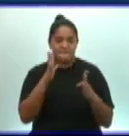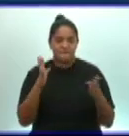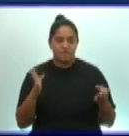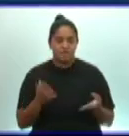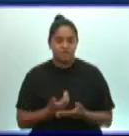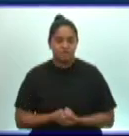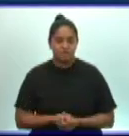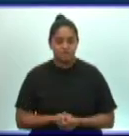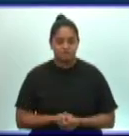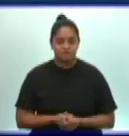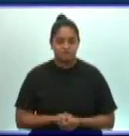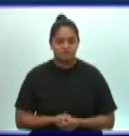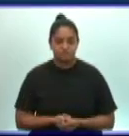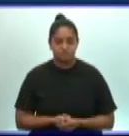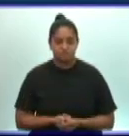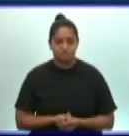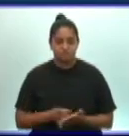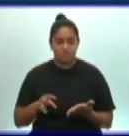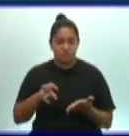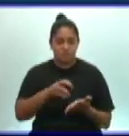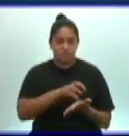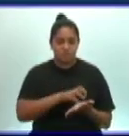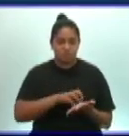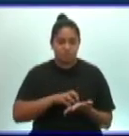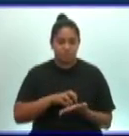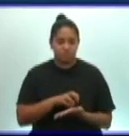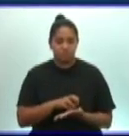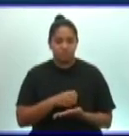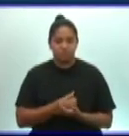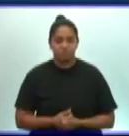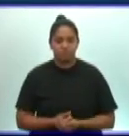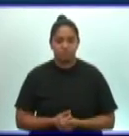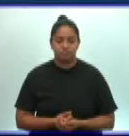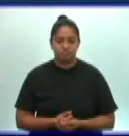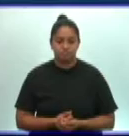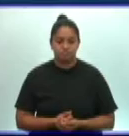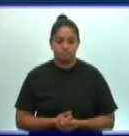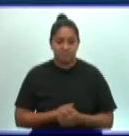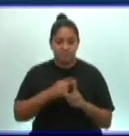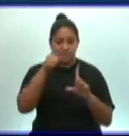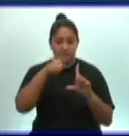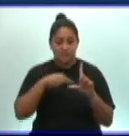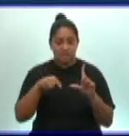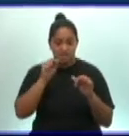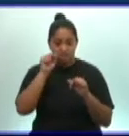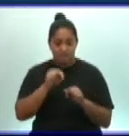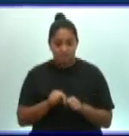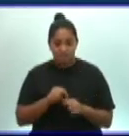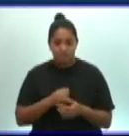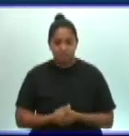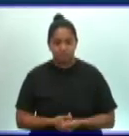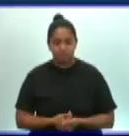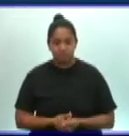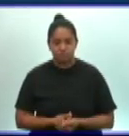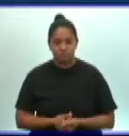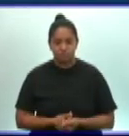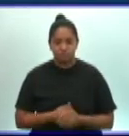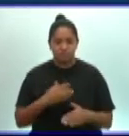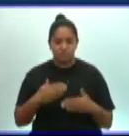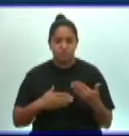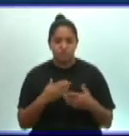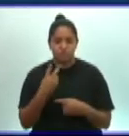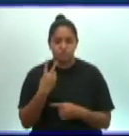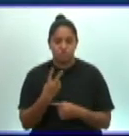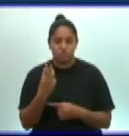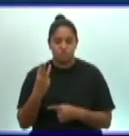cinético-molecular, tendríamos que ubicarle, por supuesto, el apellido a partir de la gráfica en la que se me represente cada uno de estos procesos. Bueno, el proceso de 2 a 3, que es